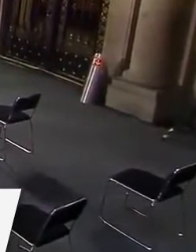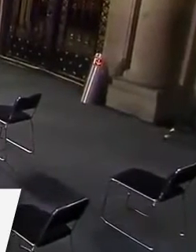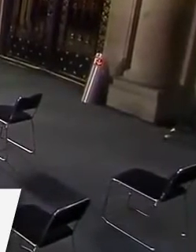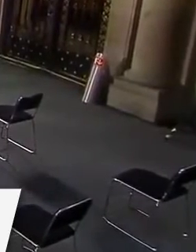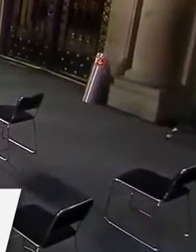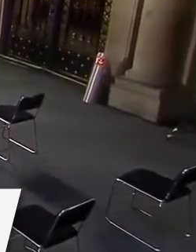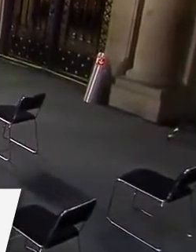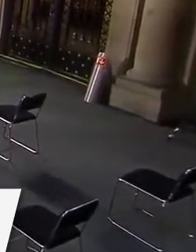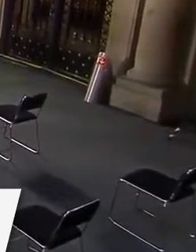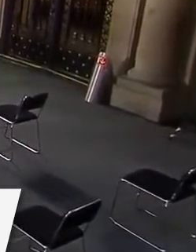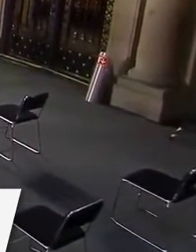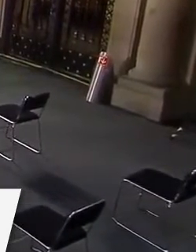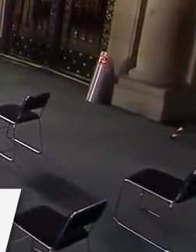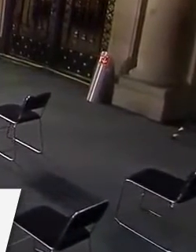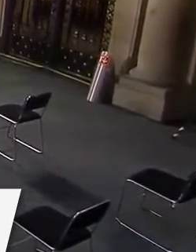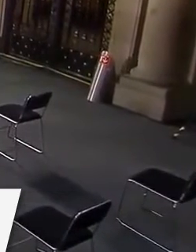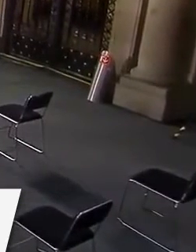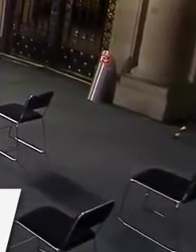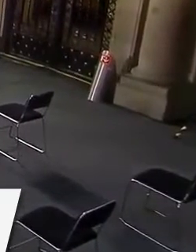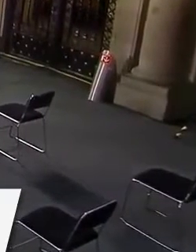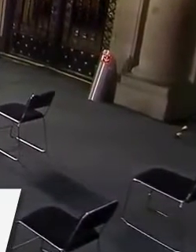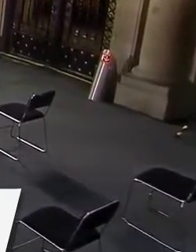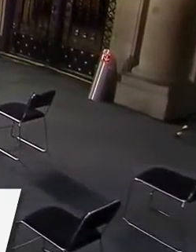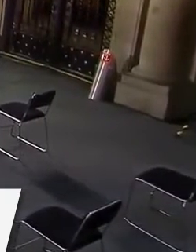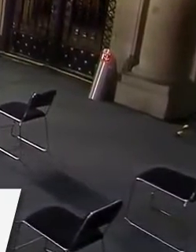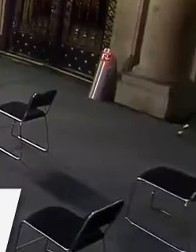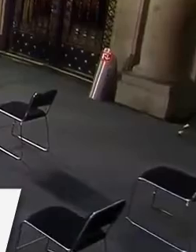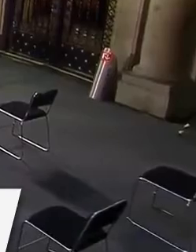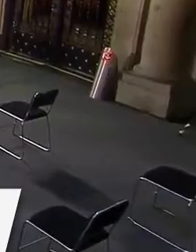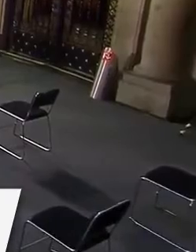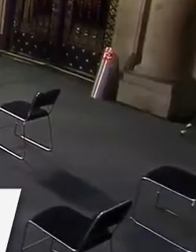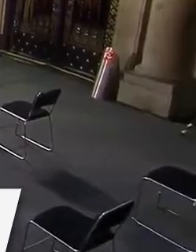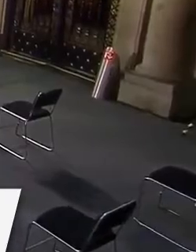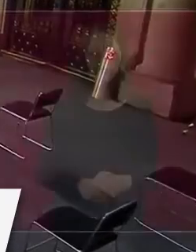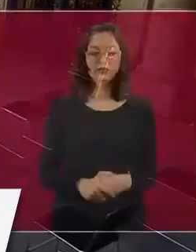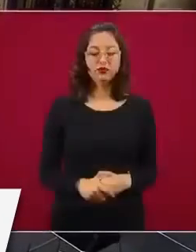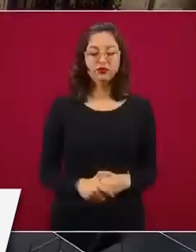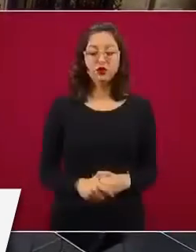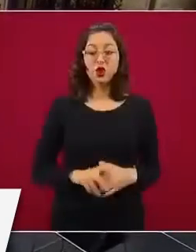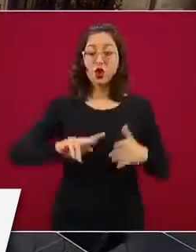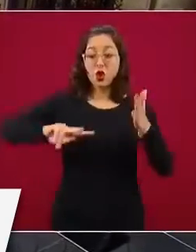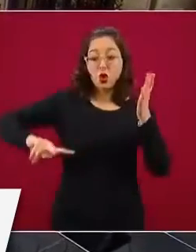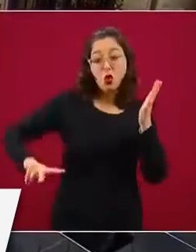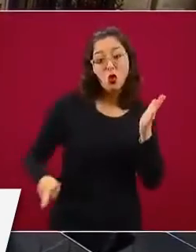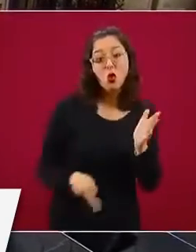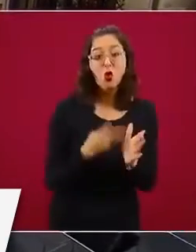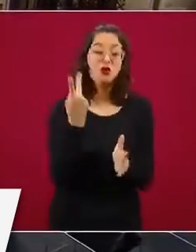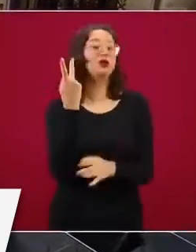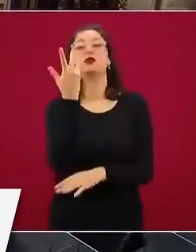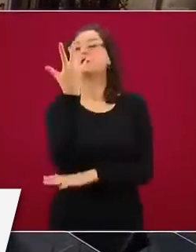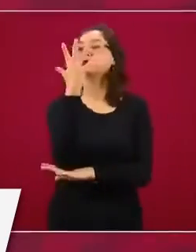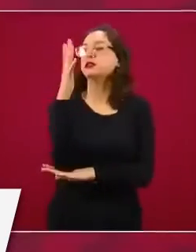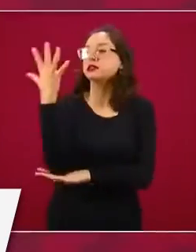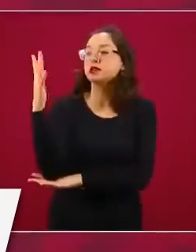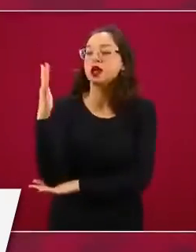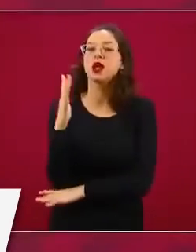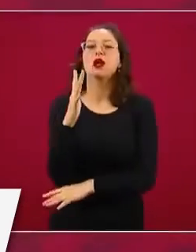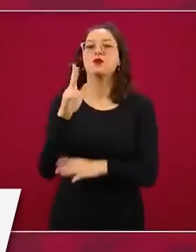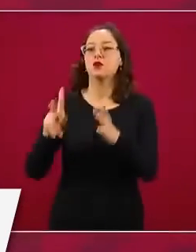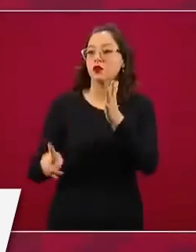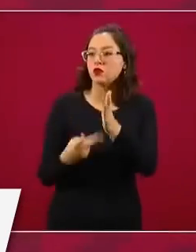y viene otra etapa de explotación irracional de la